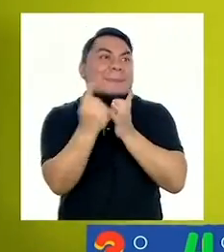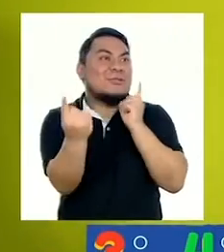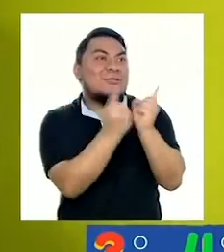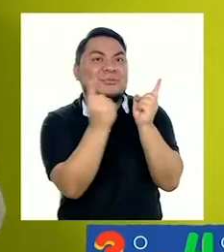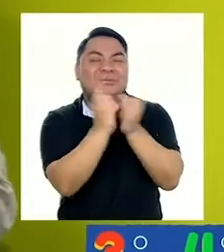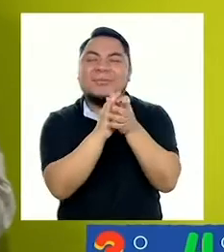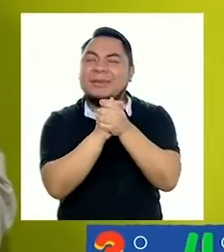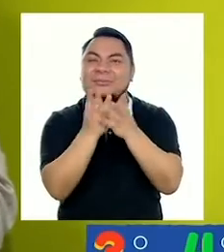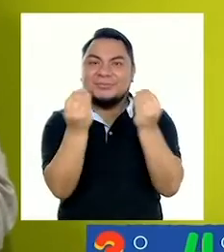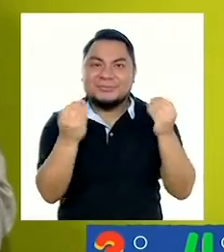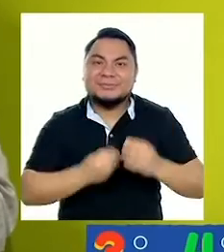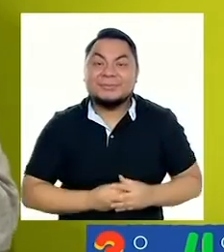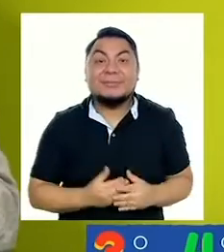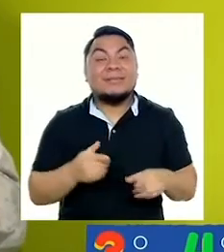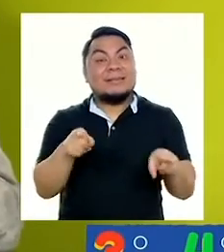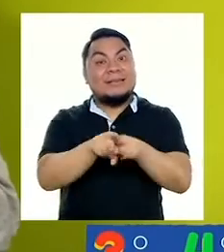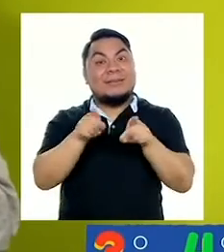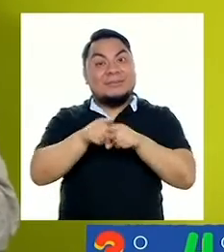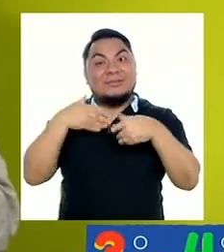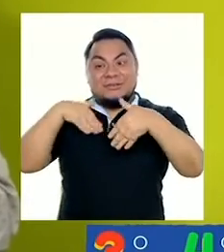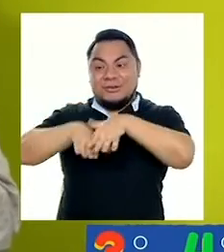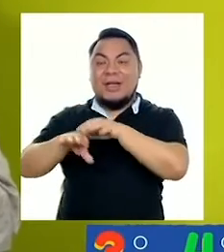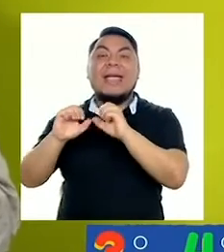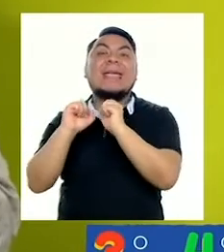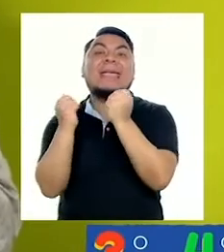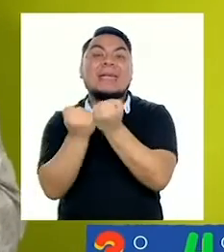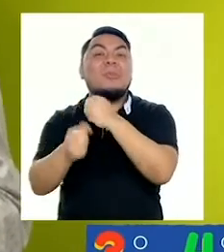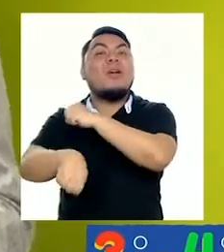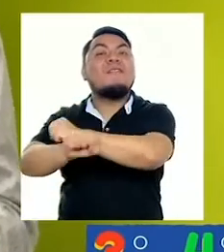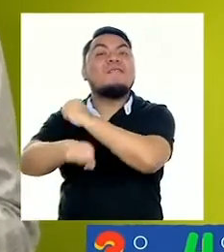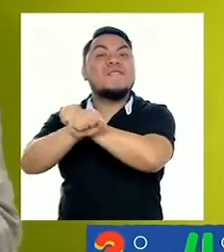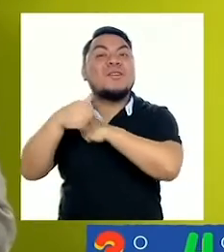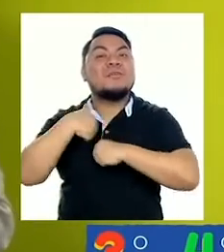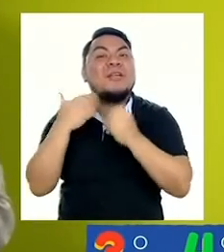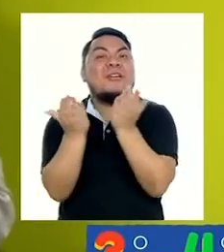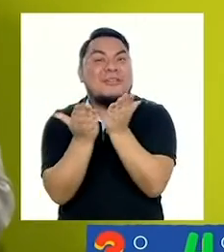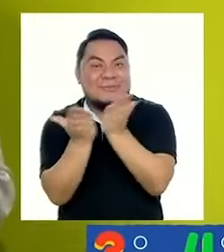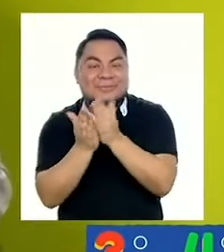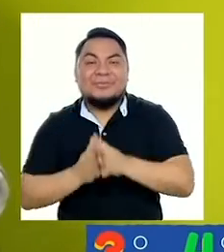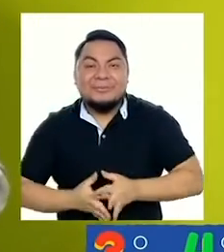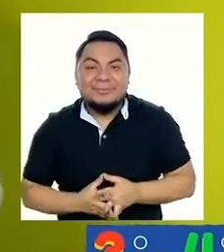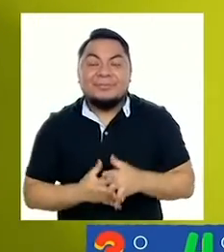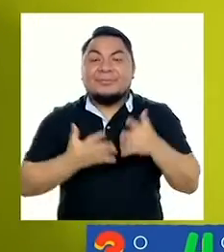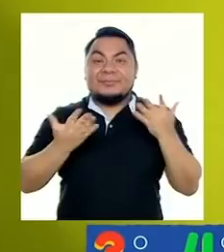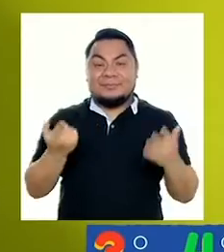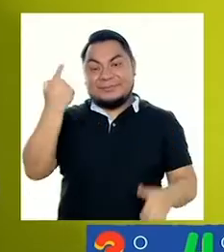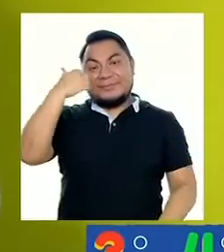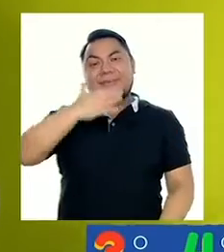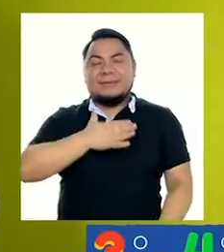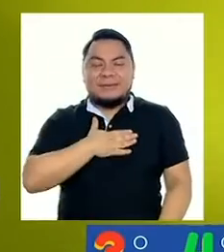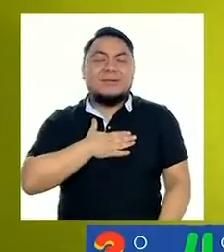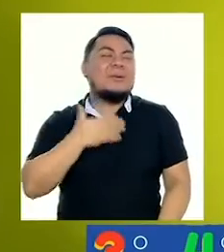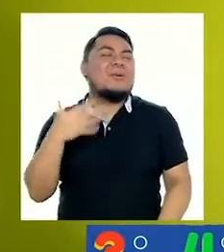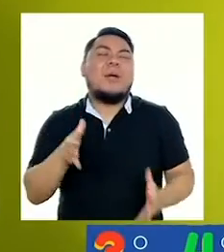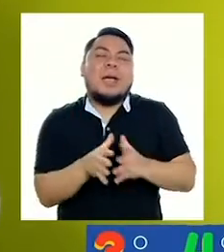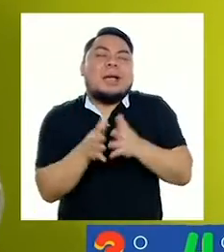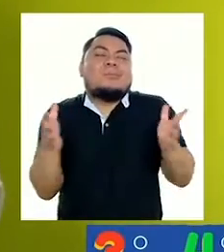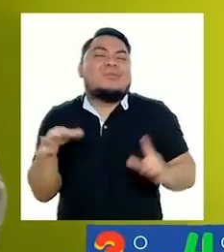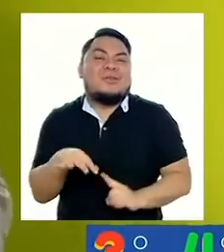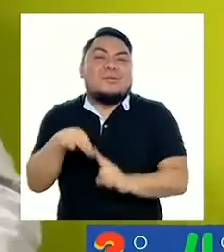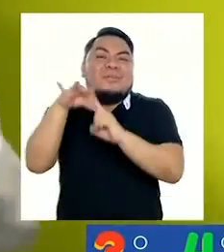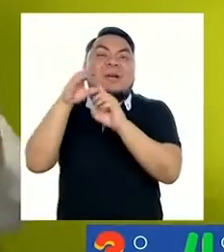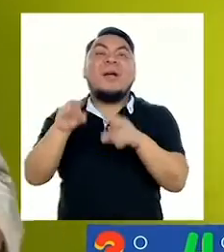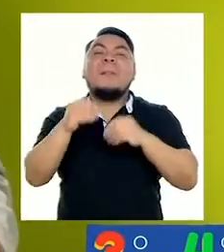amigos. También ingresé al equipo de fútbol de mi colegio. Para mí fue muy